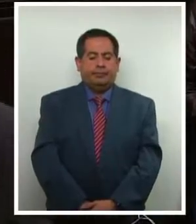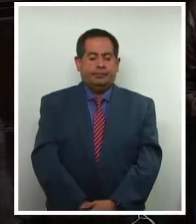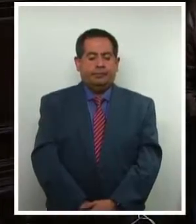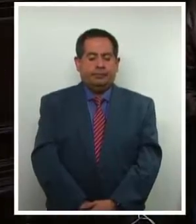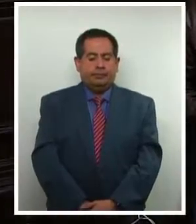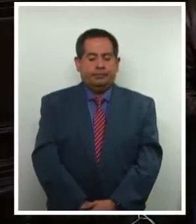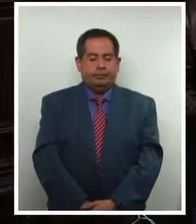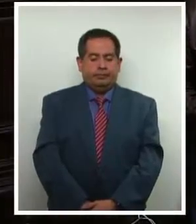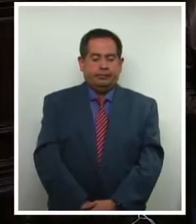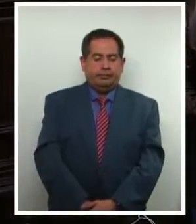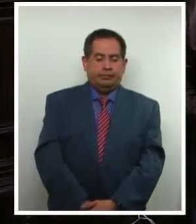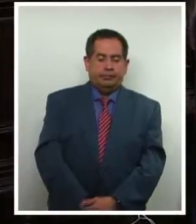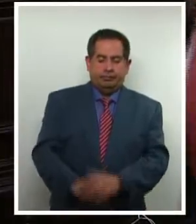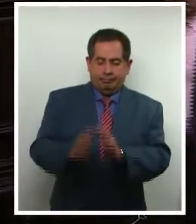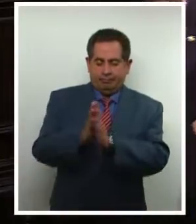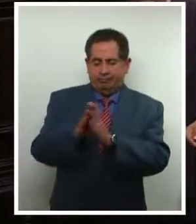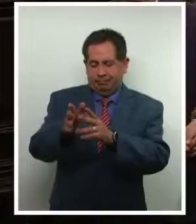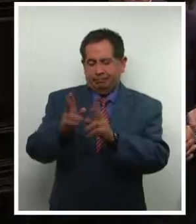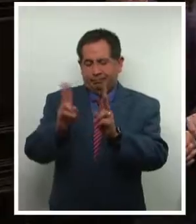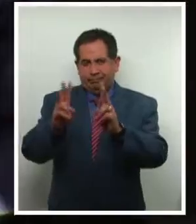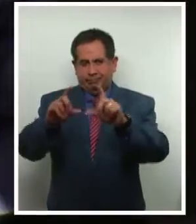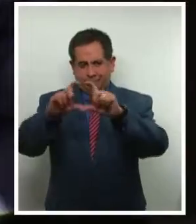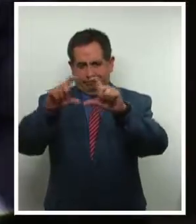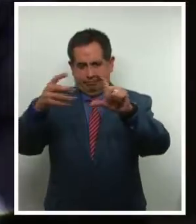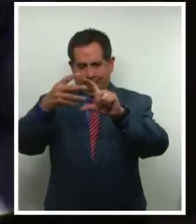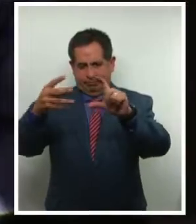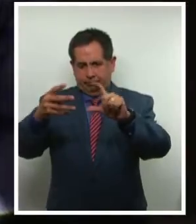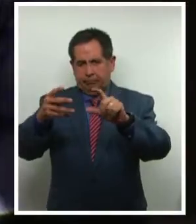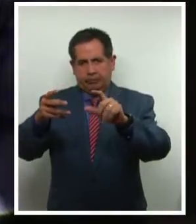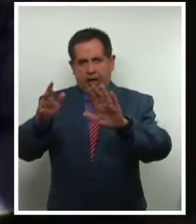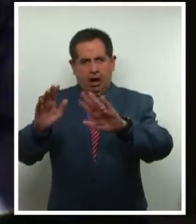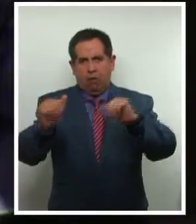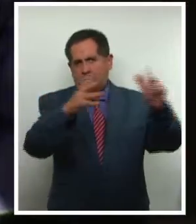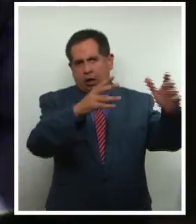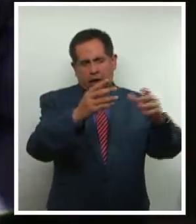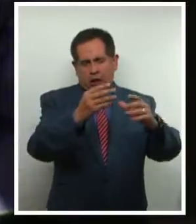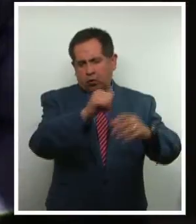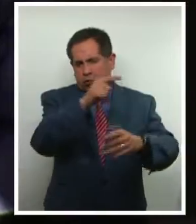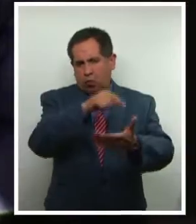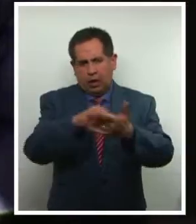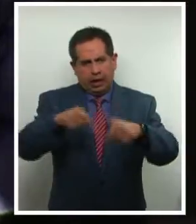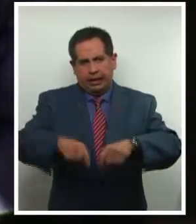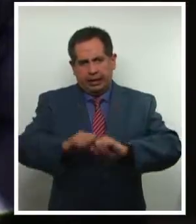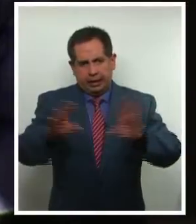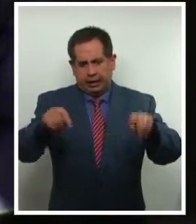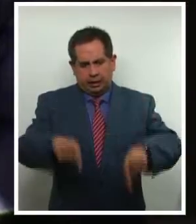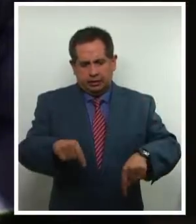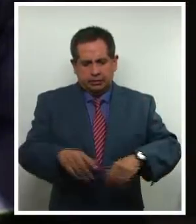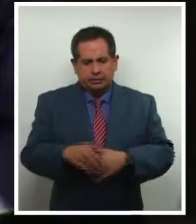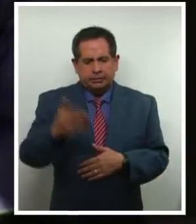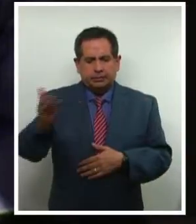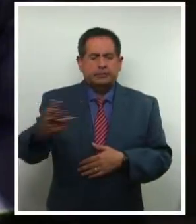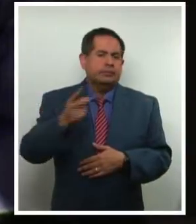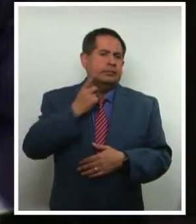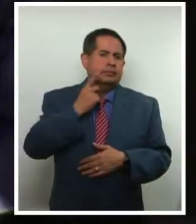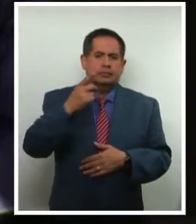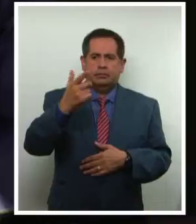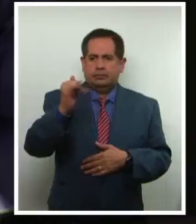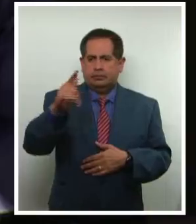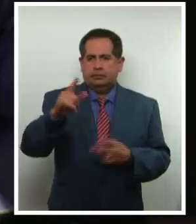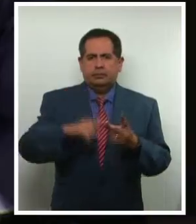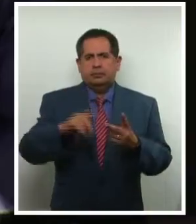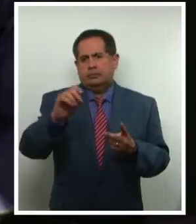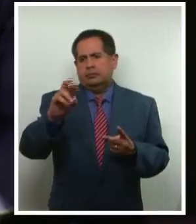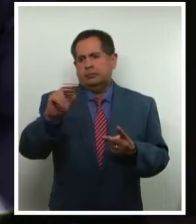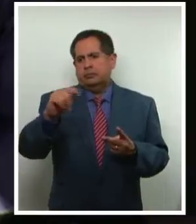A los que están viendo el tema del preámbulo lo desahoguen en otro lugar. Y les pediría al diputado Gil, al diputado